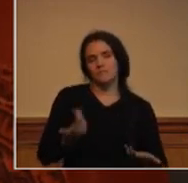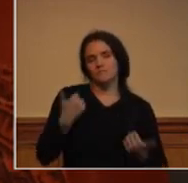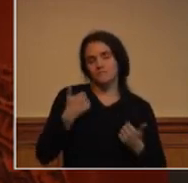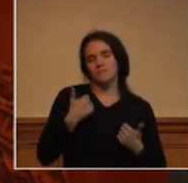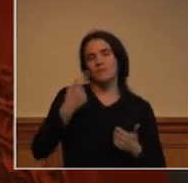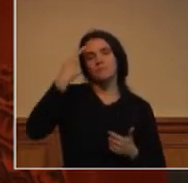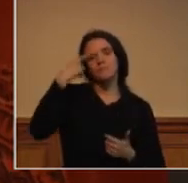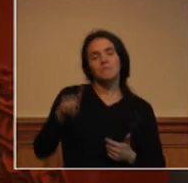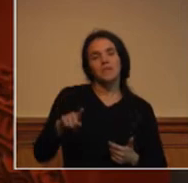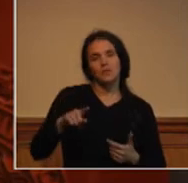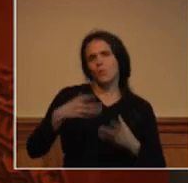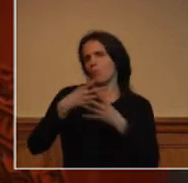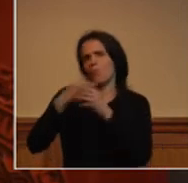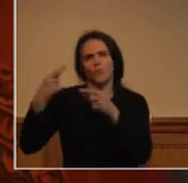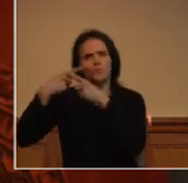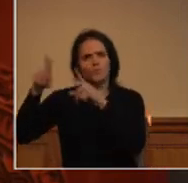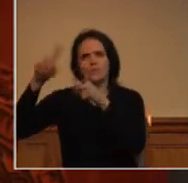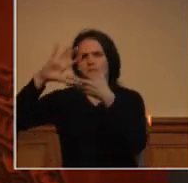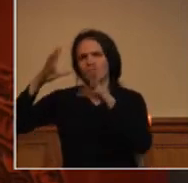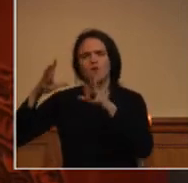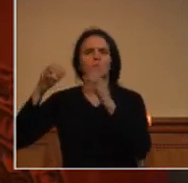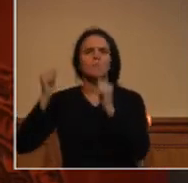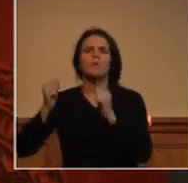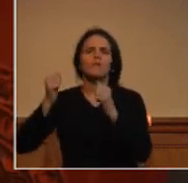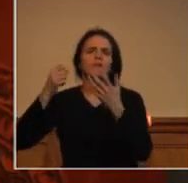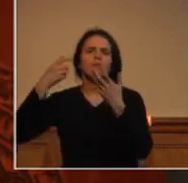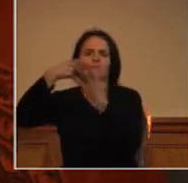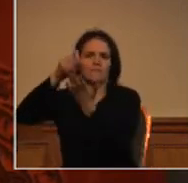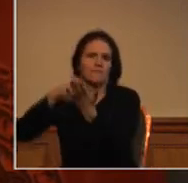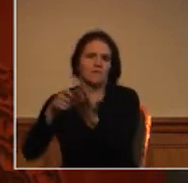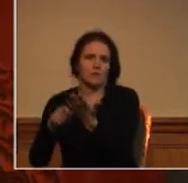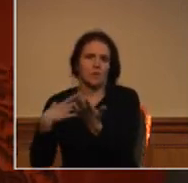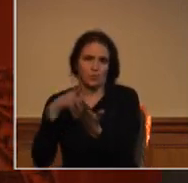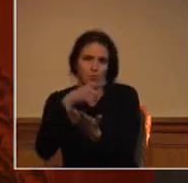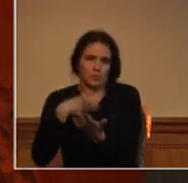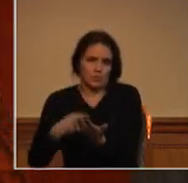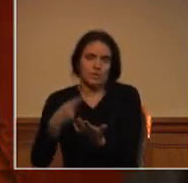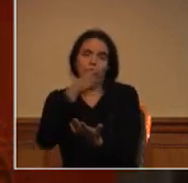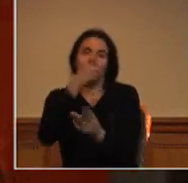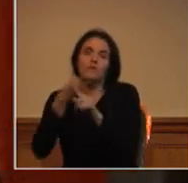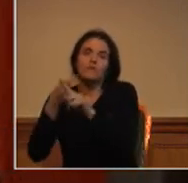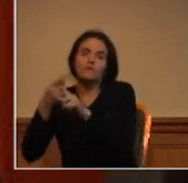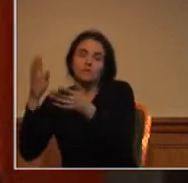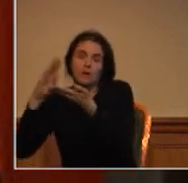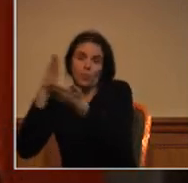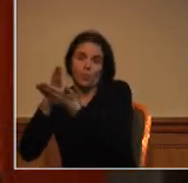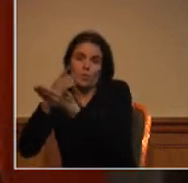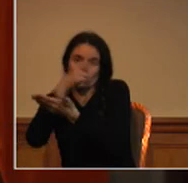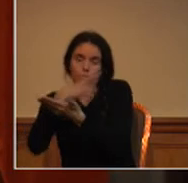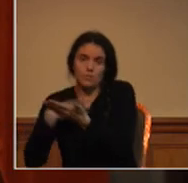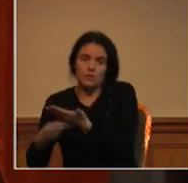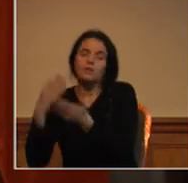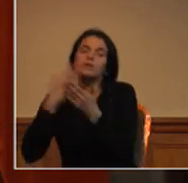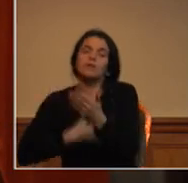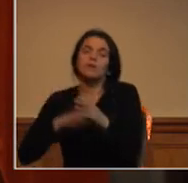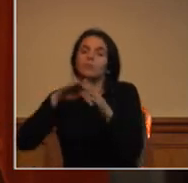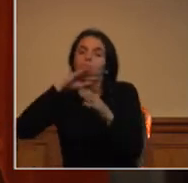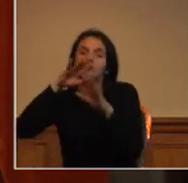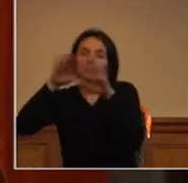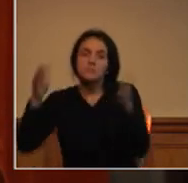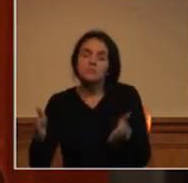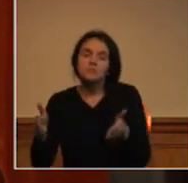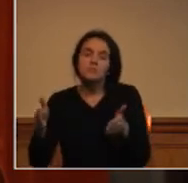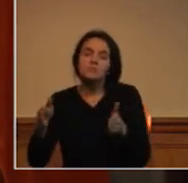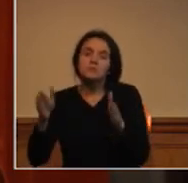sincronizada, digamos, pero hay un montón de formas de evaluar. Entonces, conversando con ellos, si tú quieres usar la mesita, sería lo